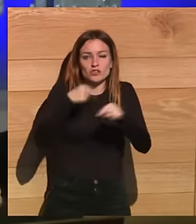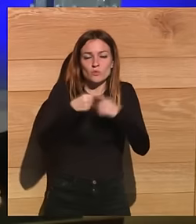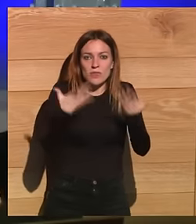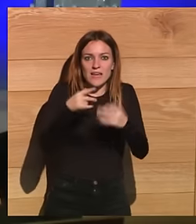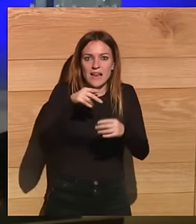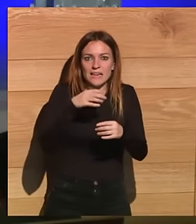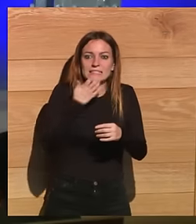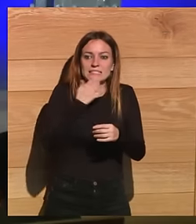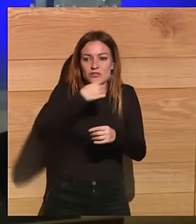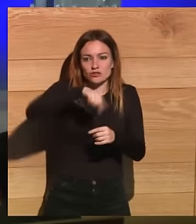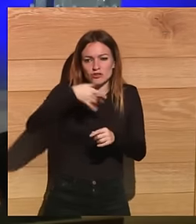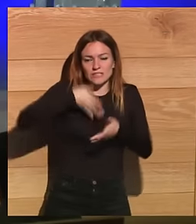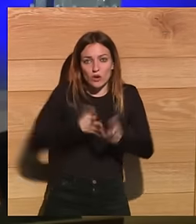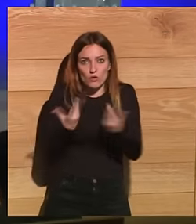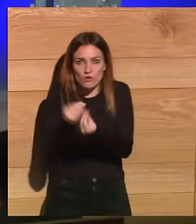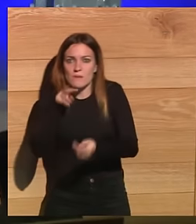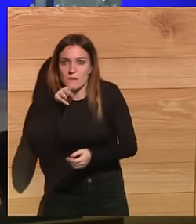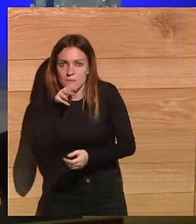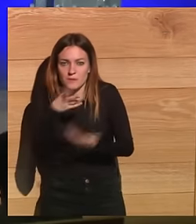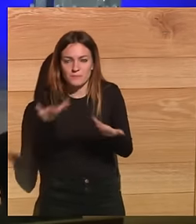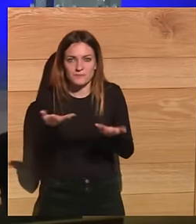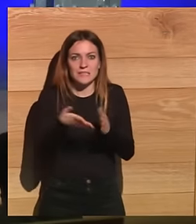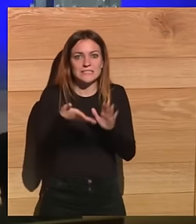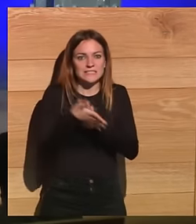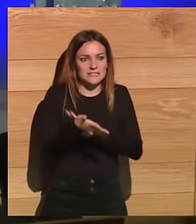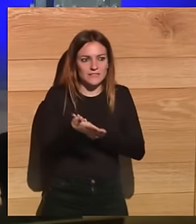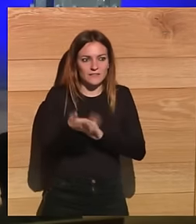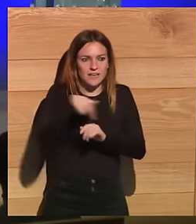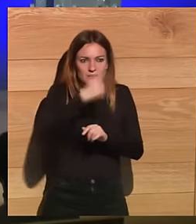hablar con nuestro hijo. Esta es una imagen